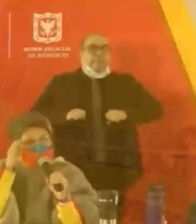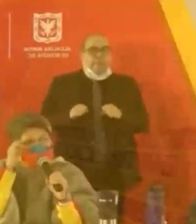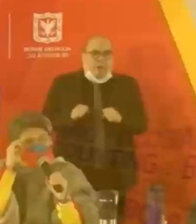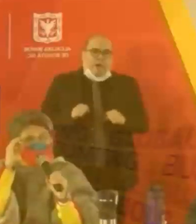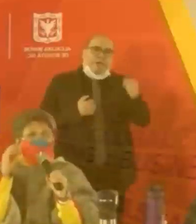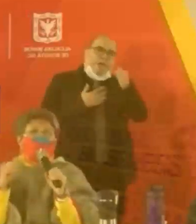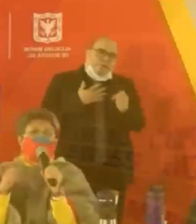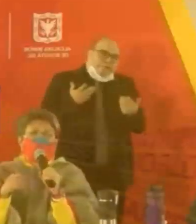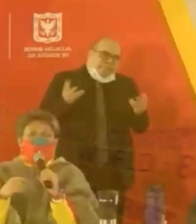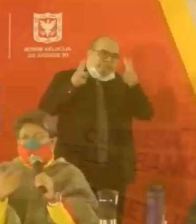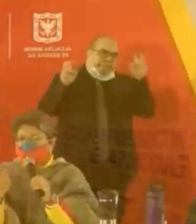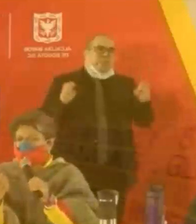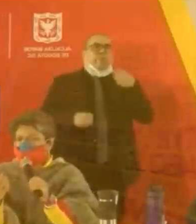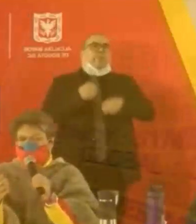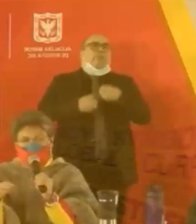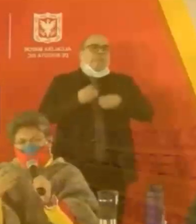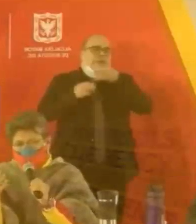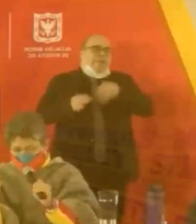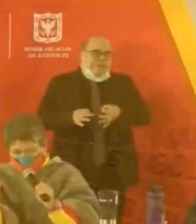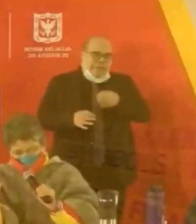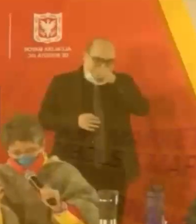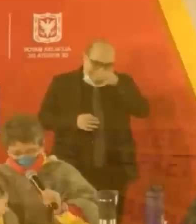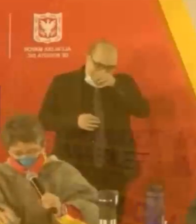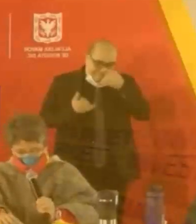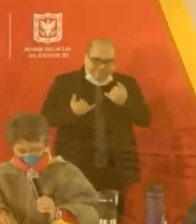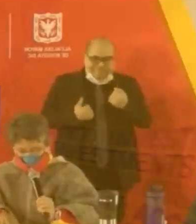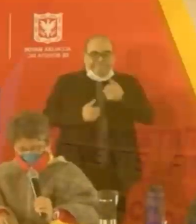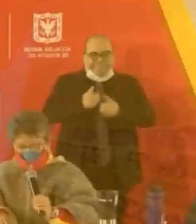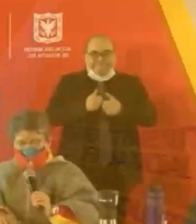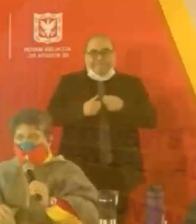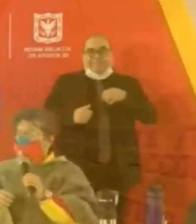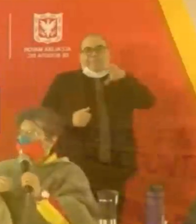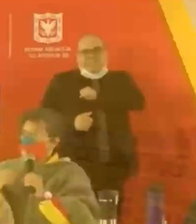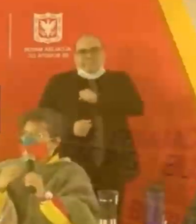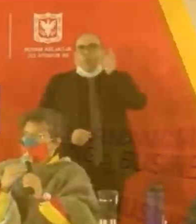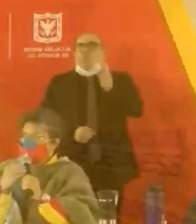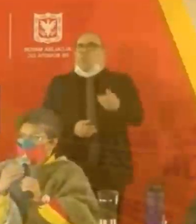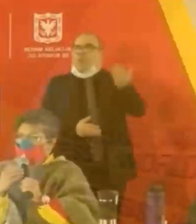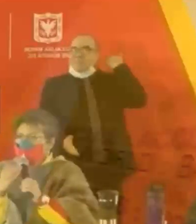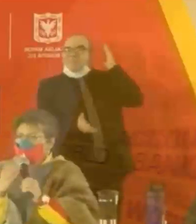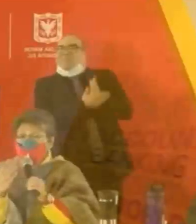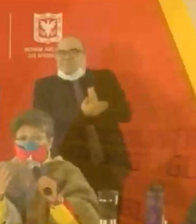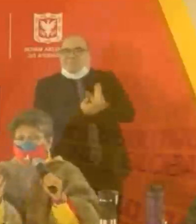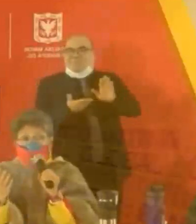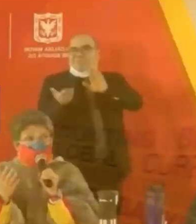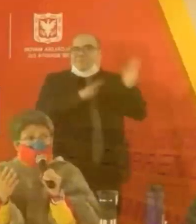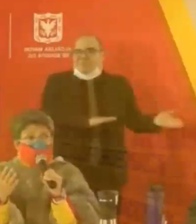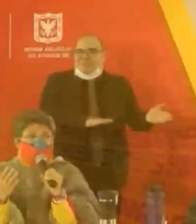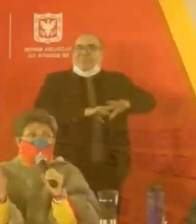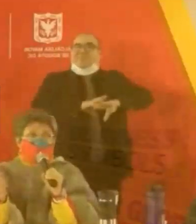colaborado o con el régimen de Nicolás Maduro o han estado en contra de la situación migratoria de los venezolanos. Por ejemplo, en una oportunidad en el